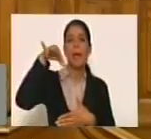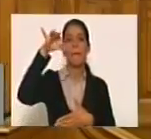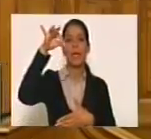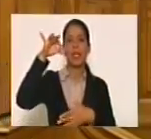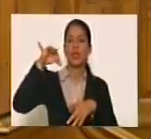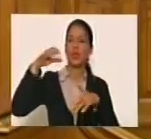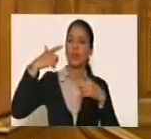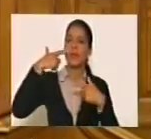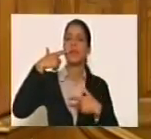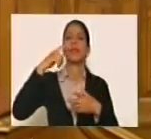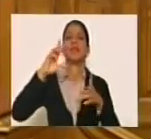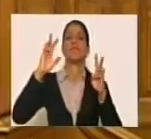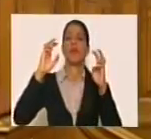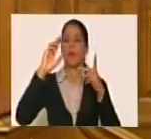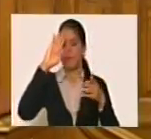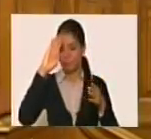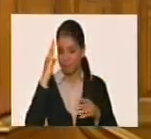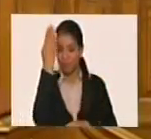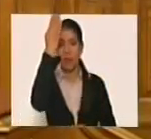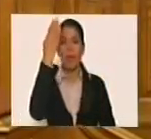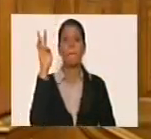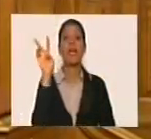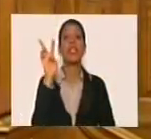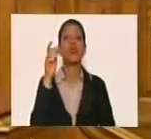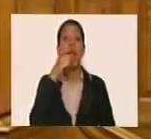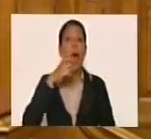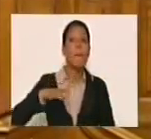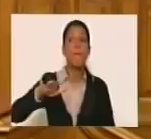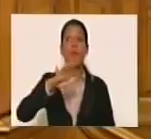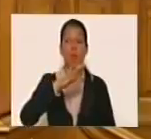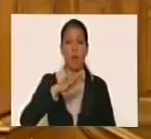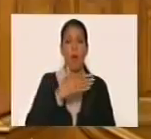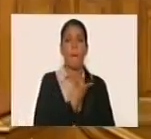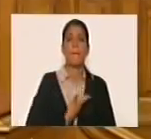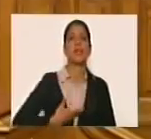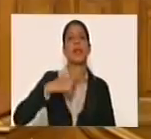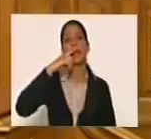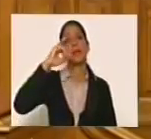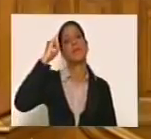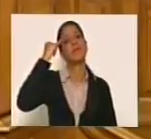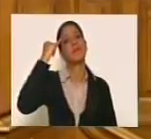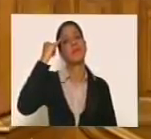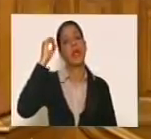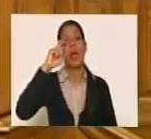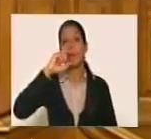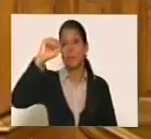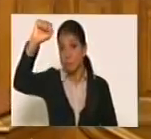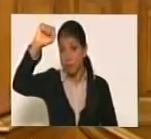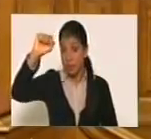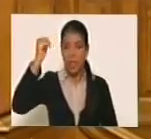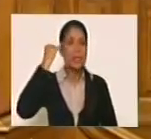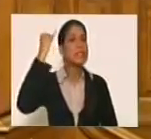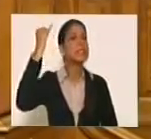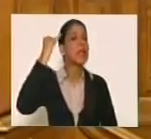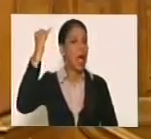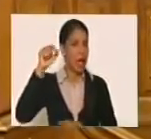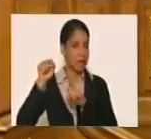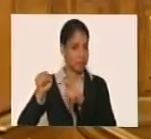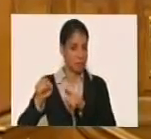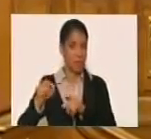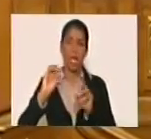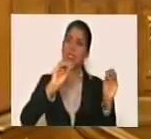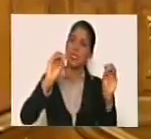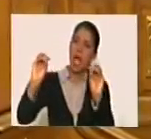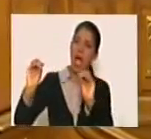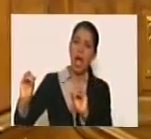convocado al pueblo de Venezuela. Y lo convocó el presidente Nicolás Maduro, hombre de paz. Los convocó y nos convocó